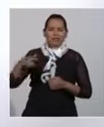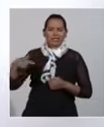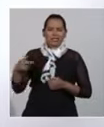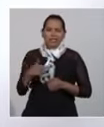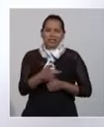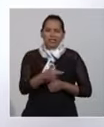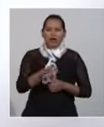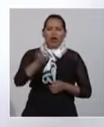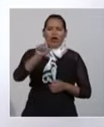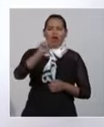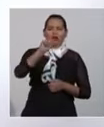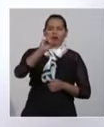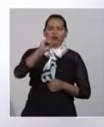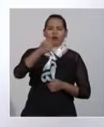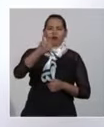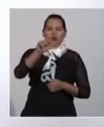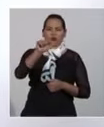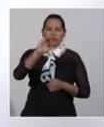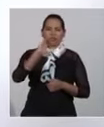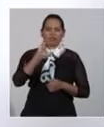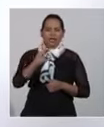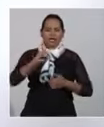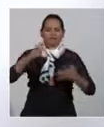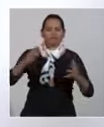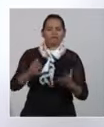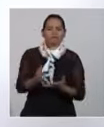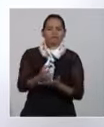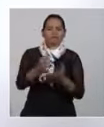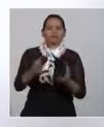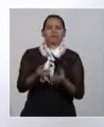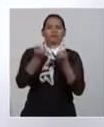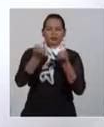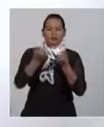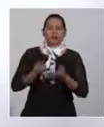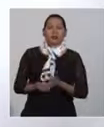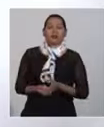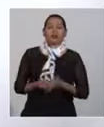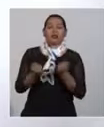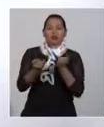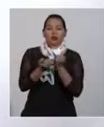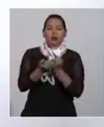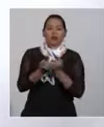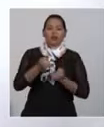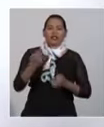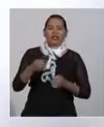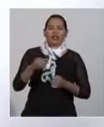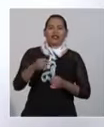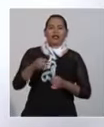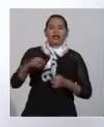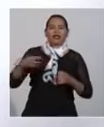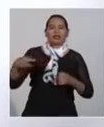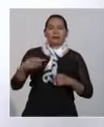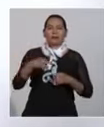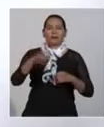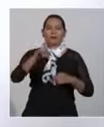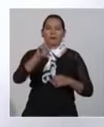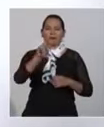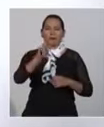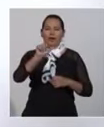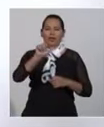de la presa Valsequillo. Respecto a lo dicho por el candidato Chaín, yo le digo que él, pues no le